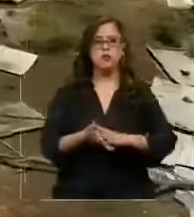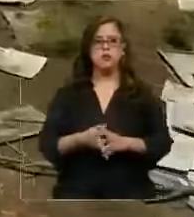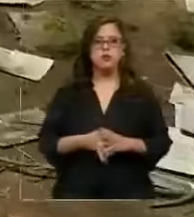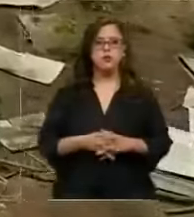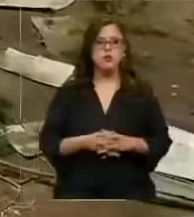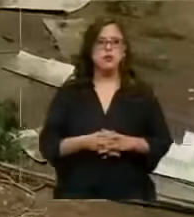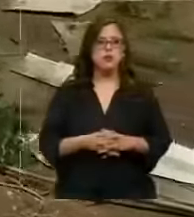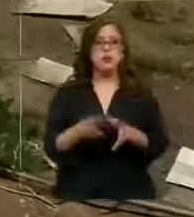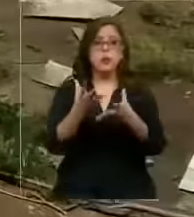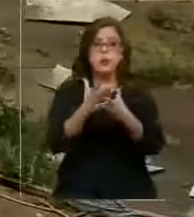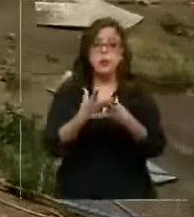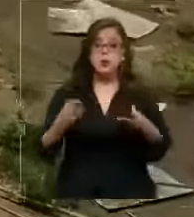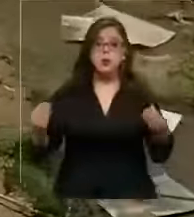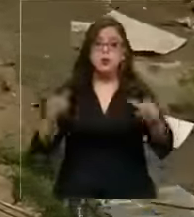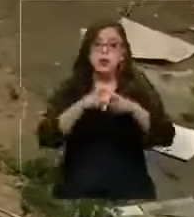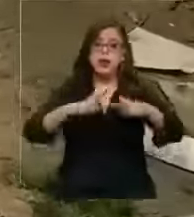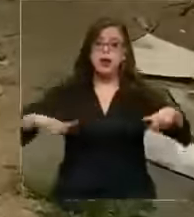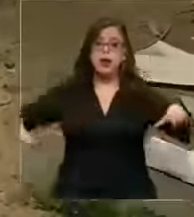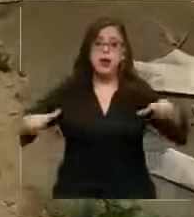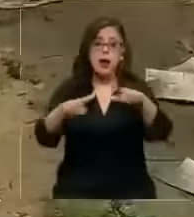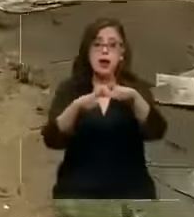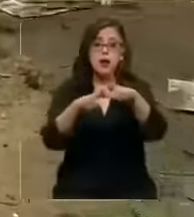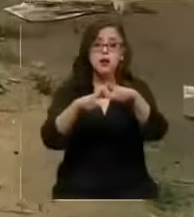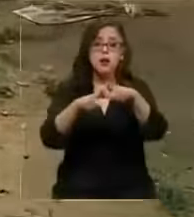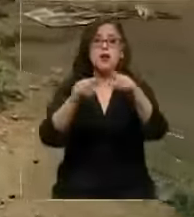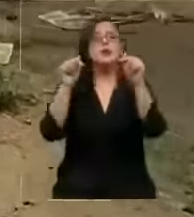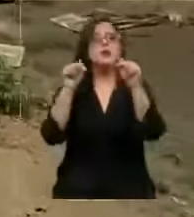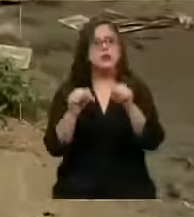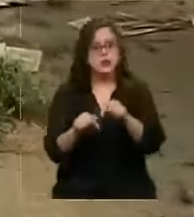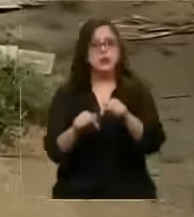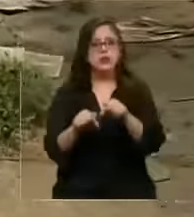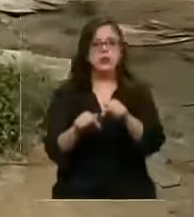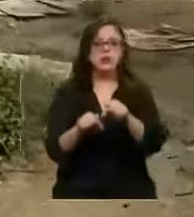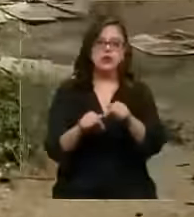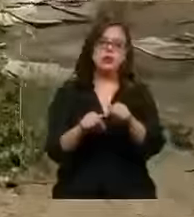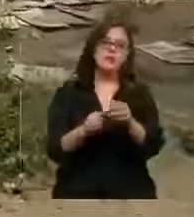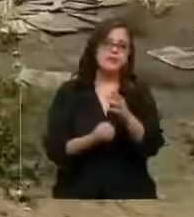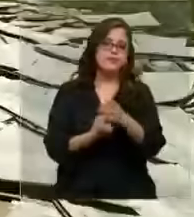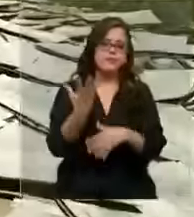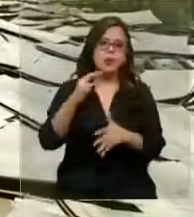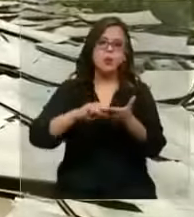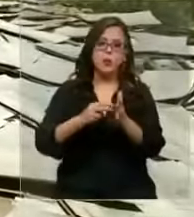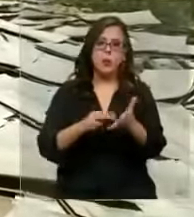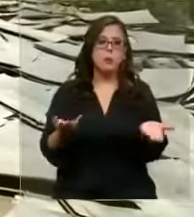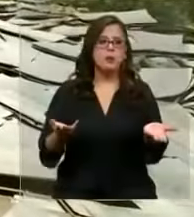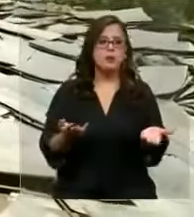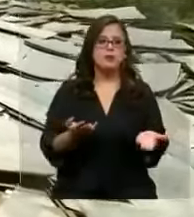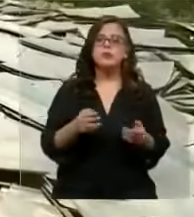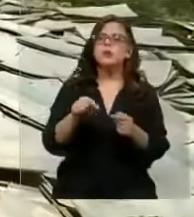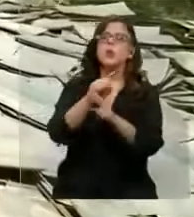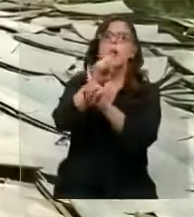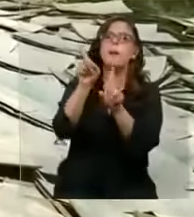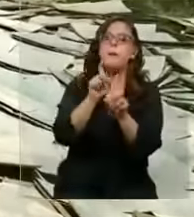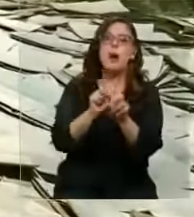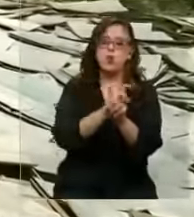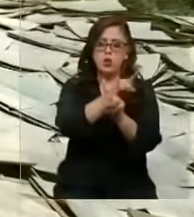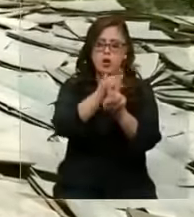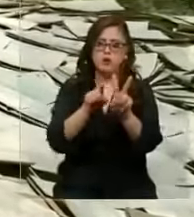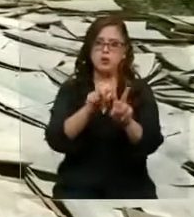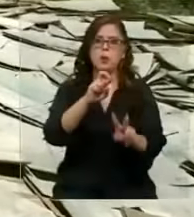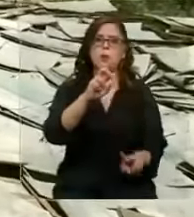Con la desaparición de la laguna ya consumada, hoy se suman más problemas. Paola, Isabel, acá había